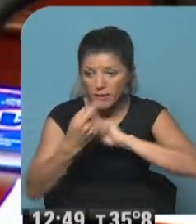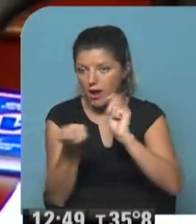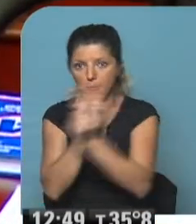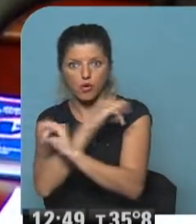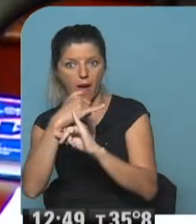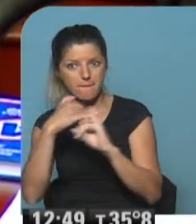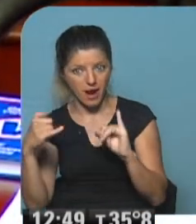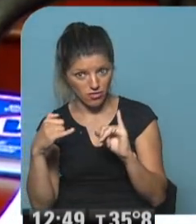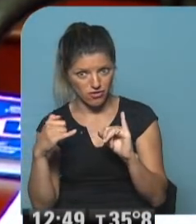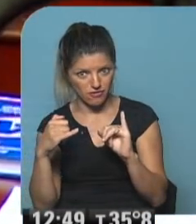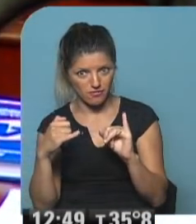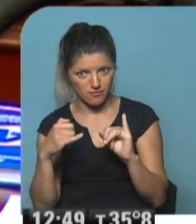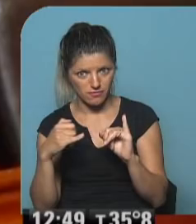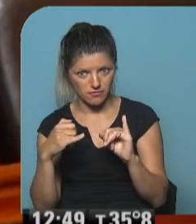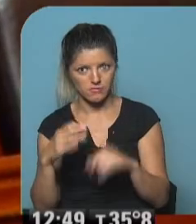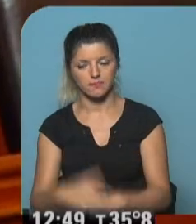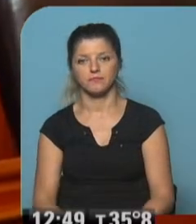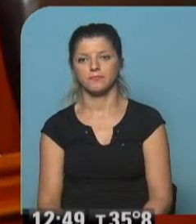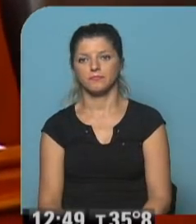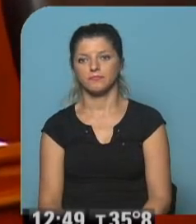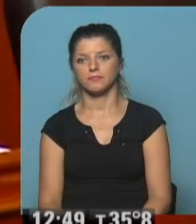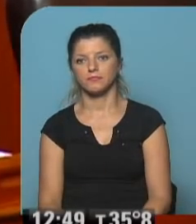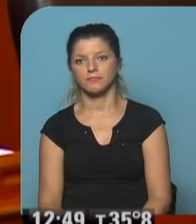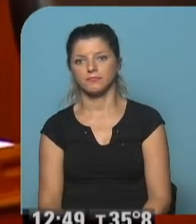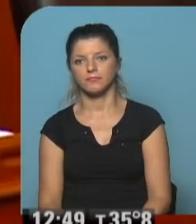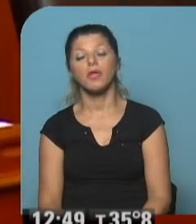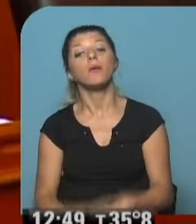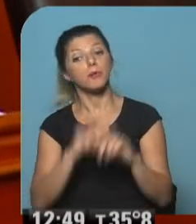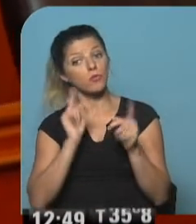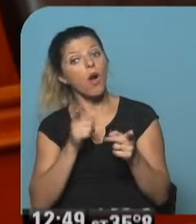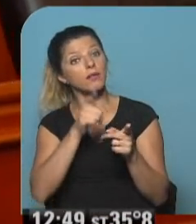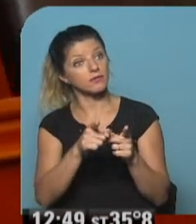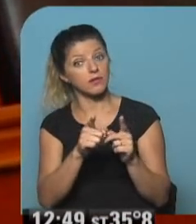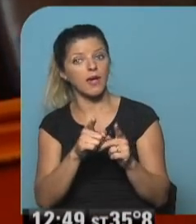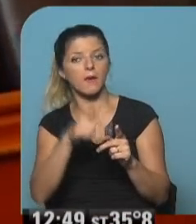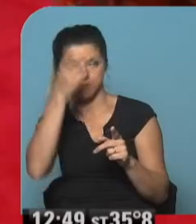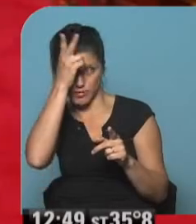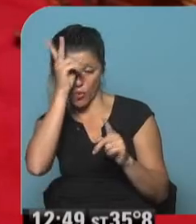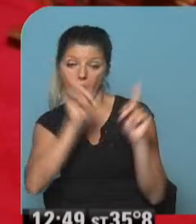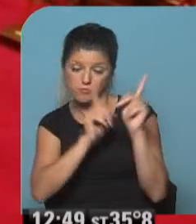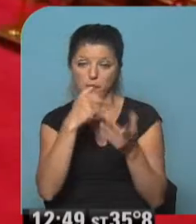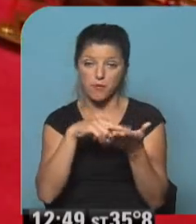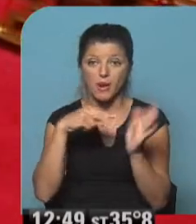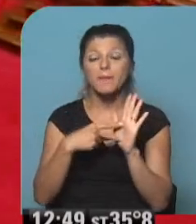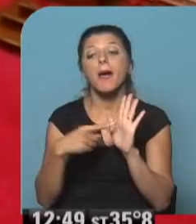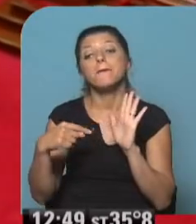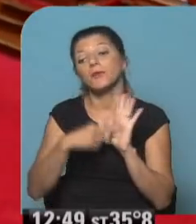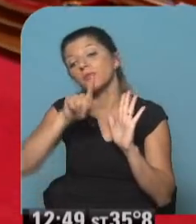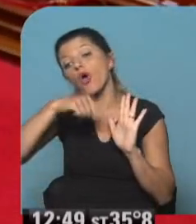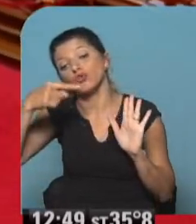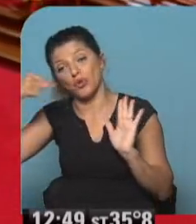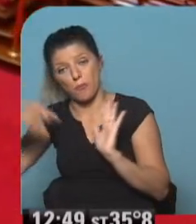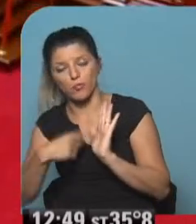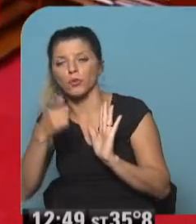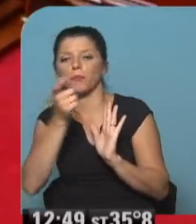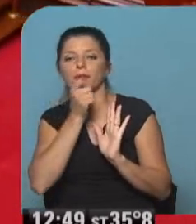menos, partiendo de niveles altísimos realmente. Perú sigue siendo un país con muchos rezagos, pero también con sombras, con informalidad